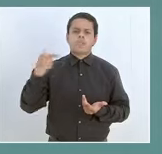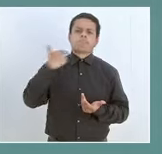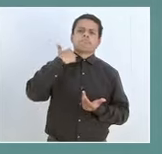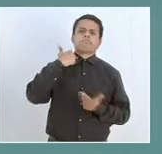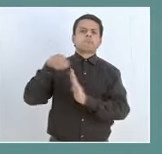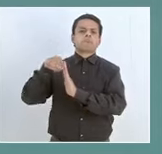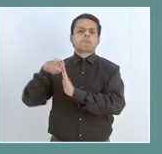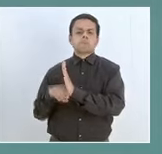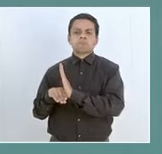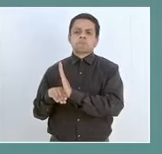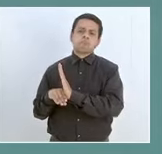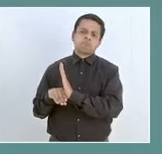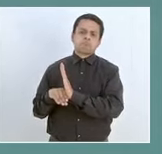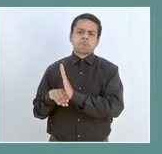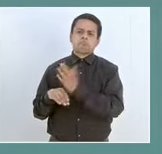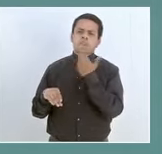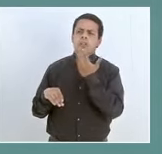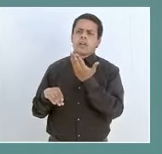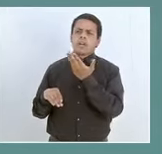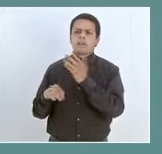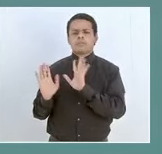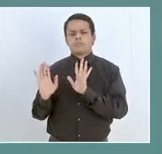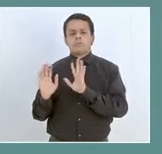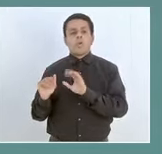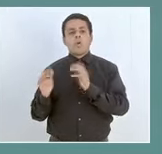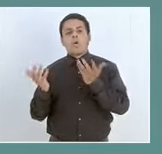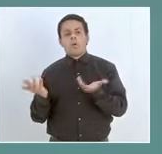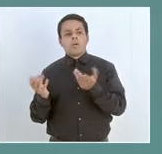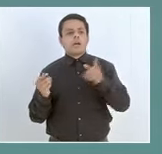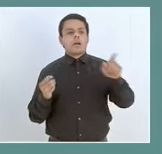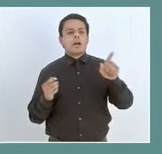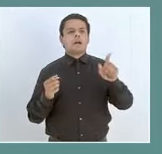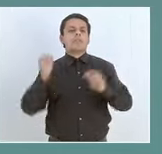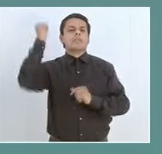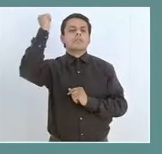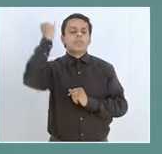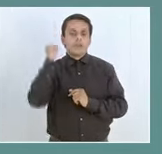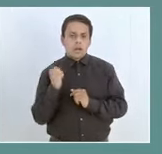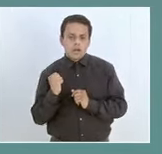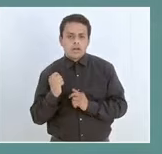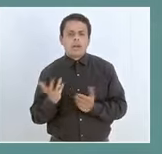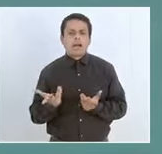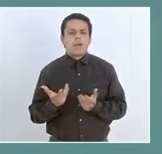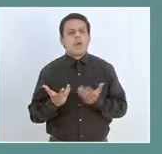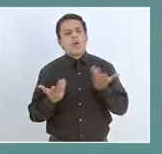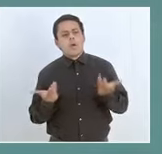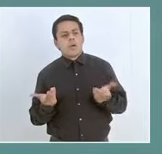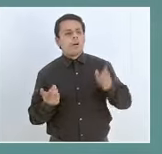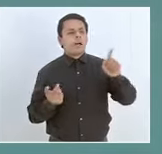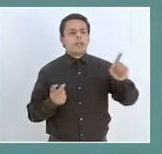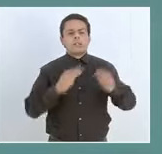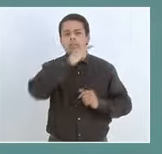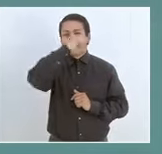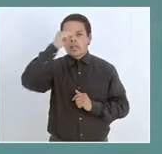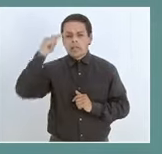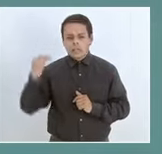homicidio. O Sinaloa, o